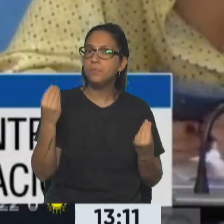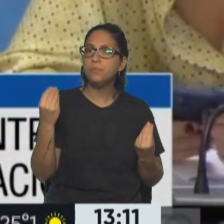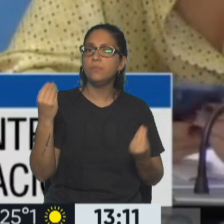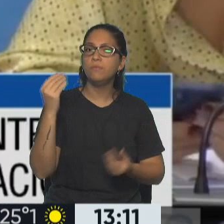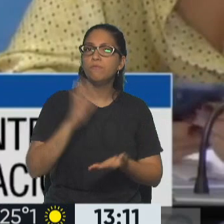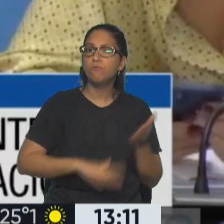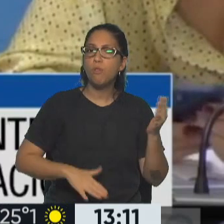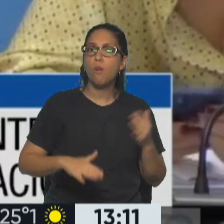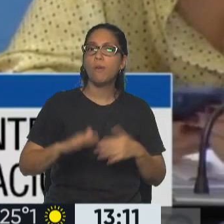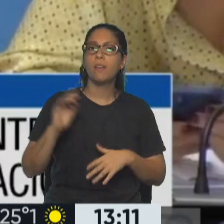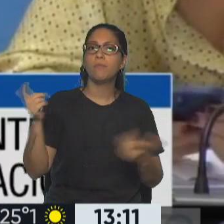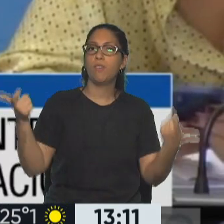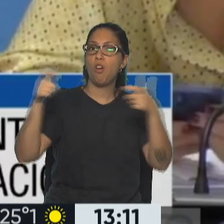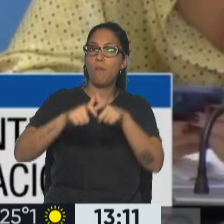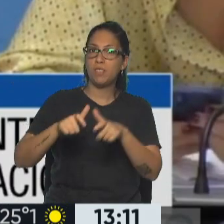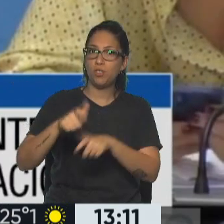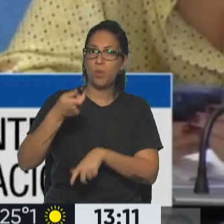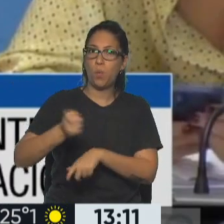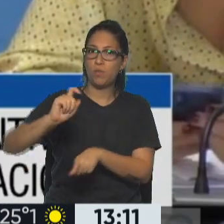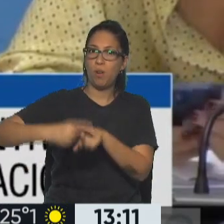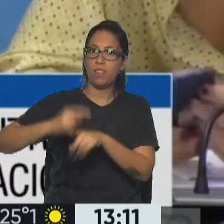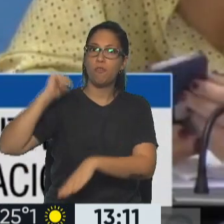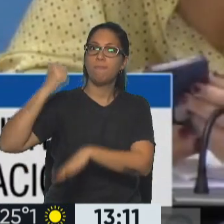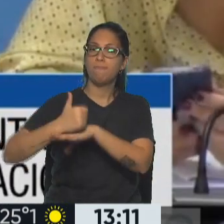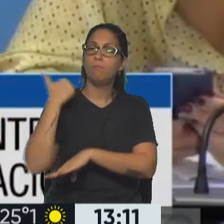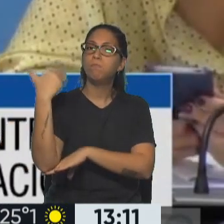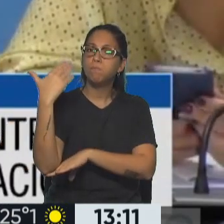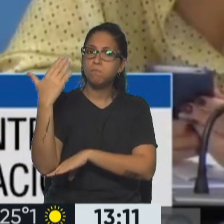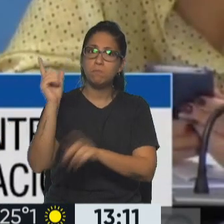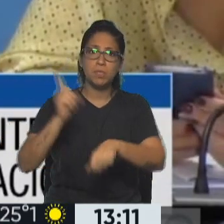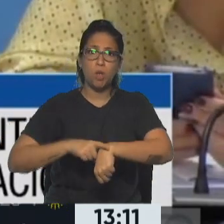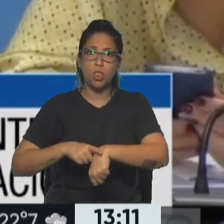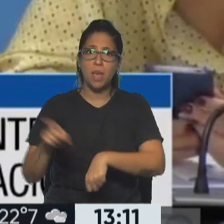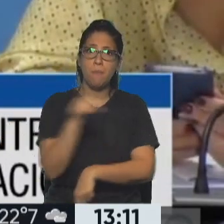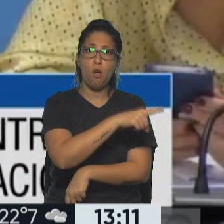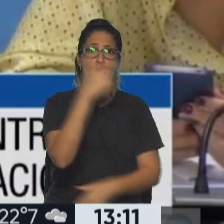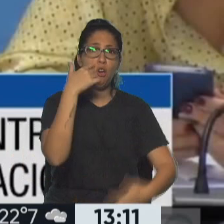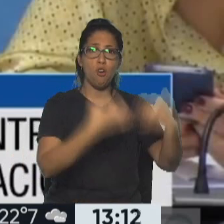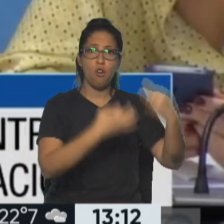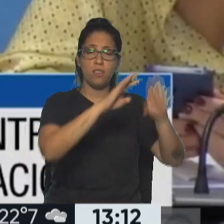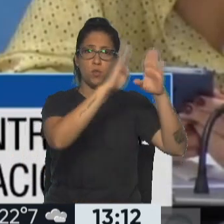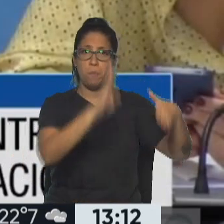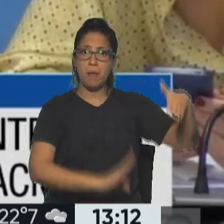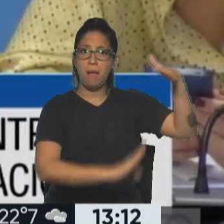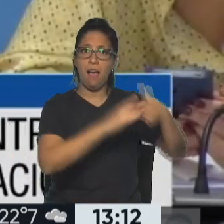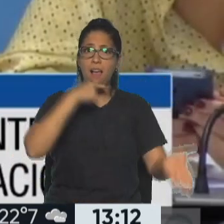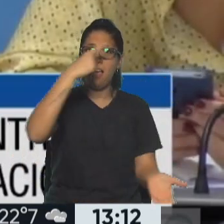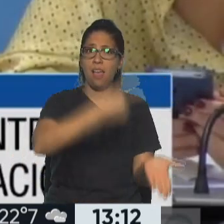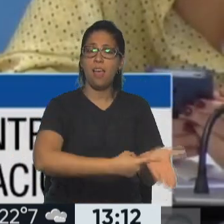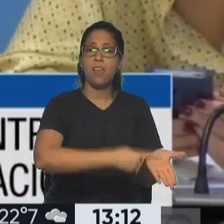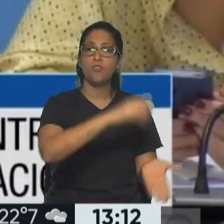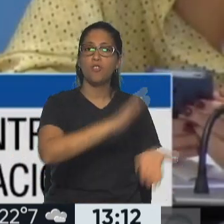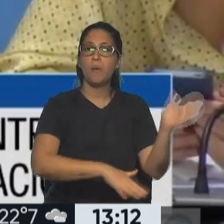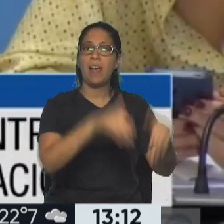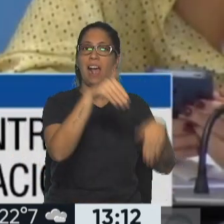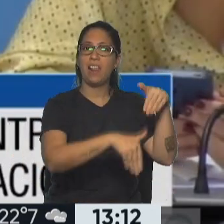su presentación ante la Comisión de Juicio Político? Prácticamente al mismo tiempo en el que la Corte se expedía sobre las